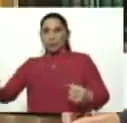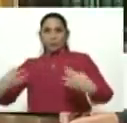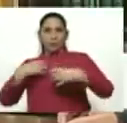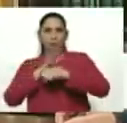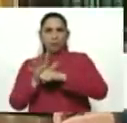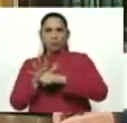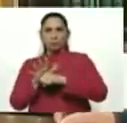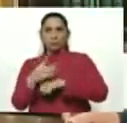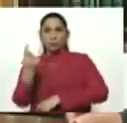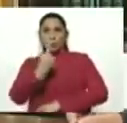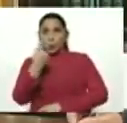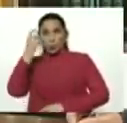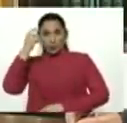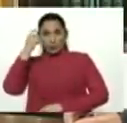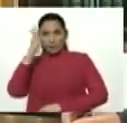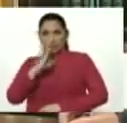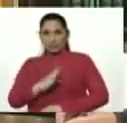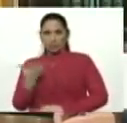día.